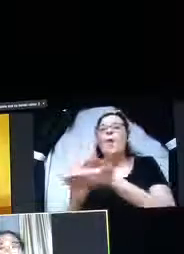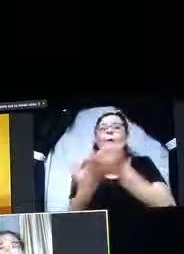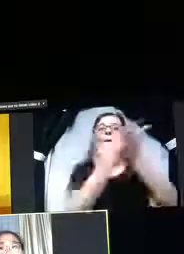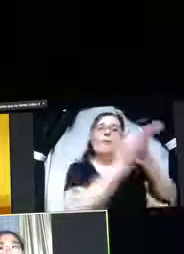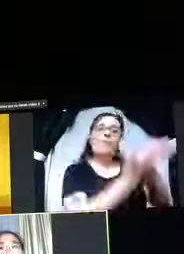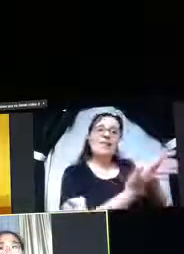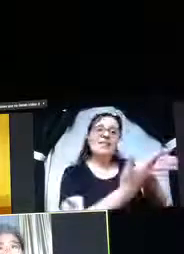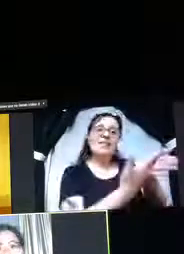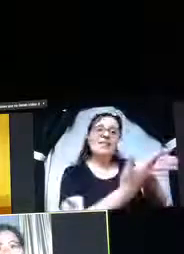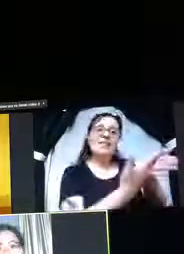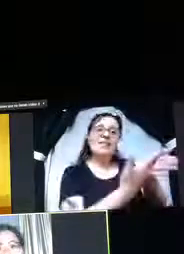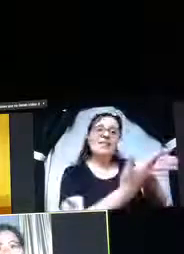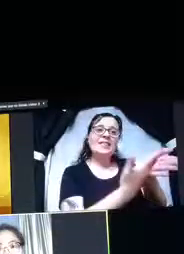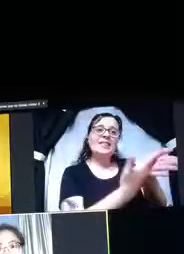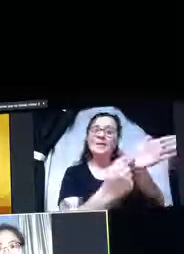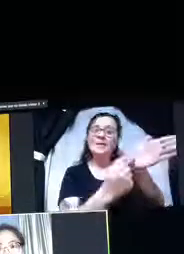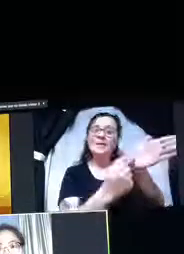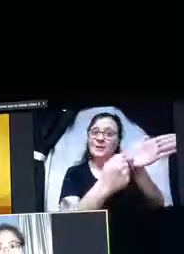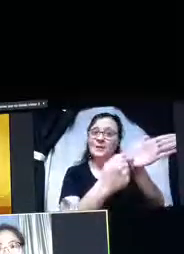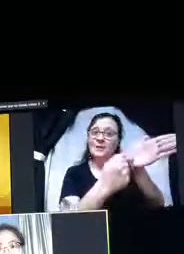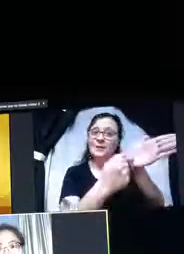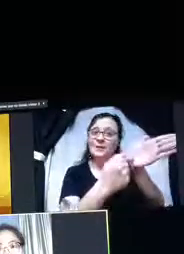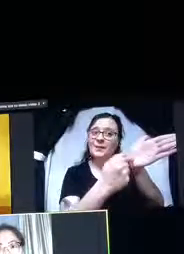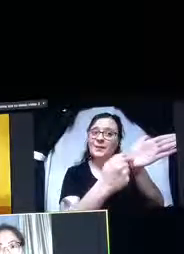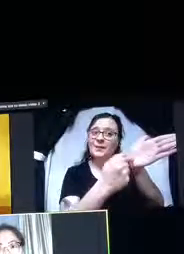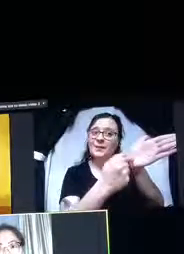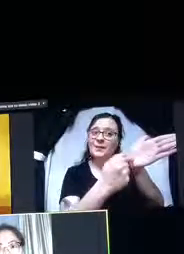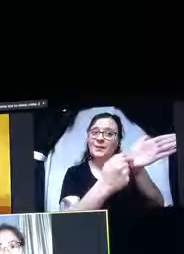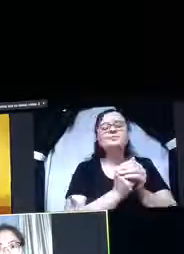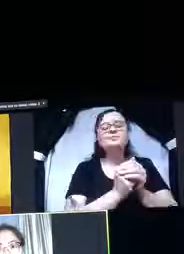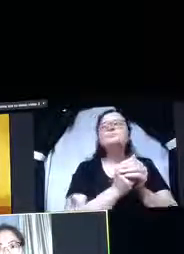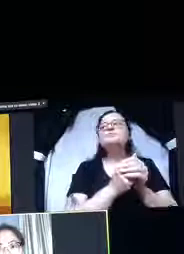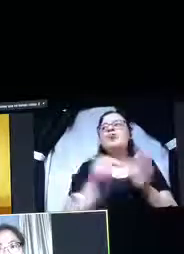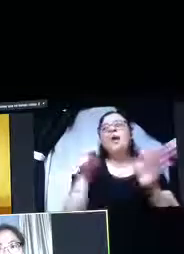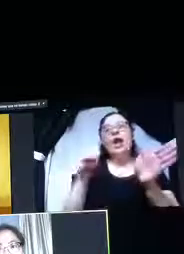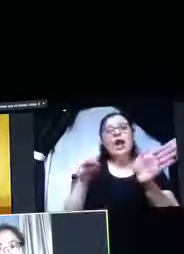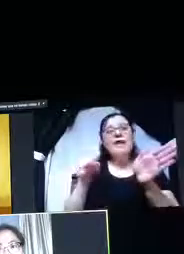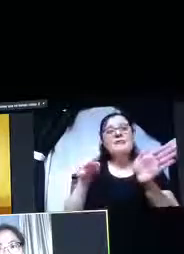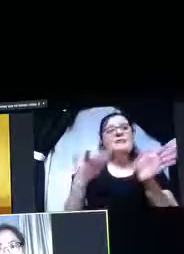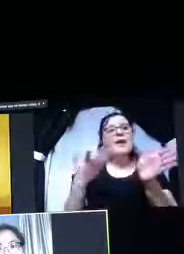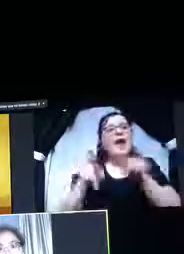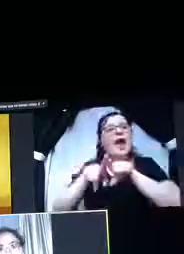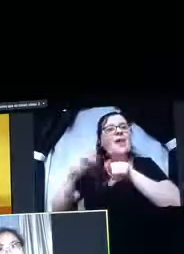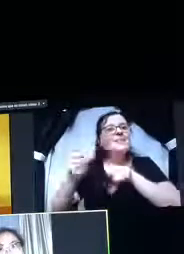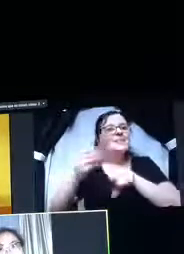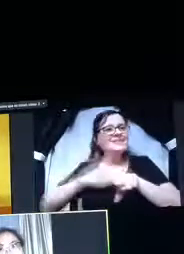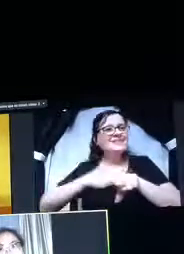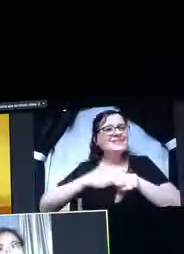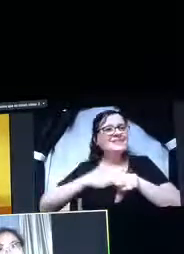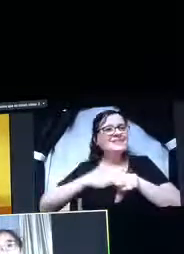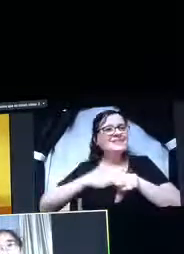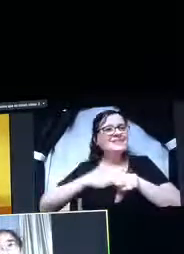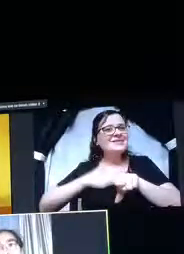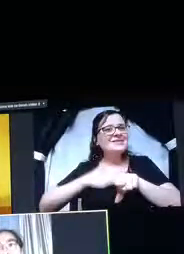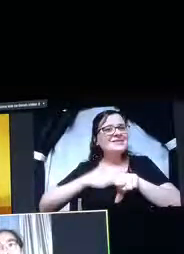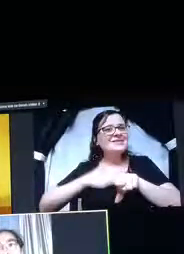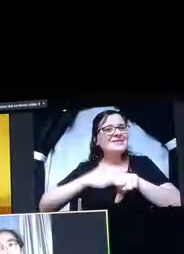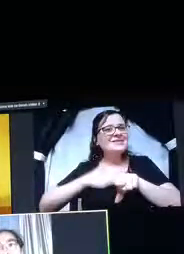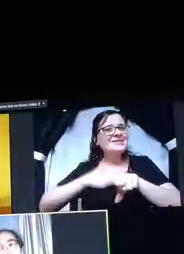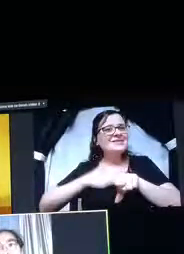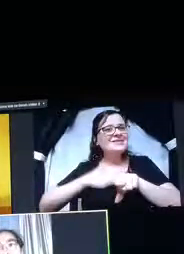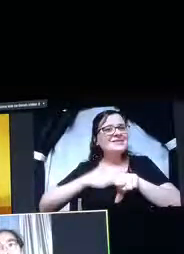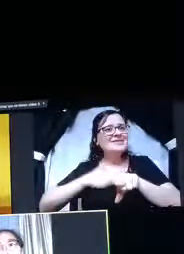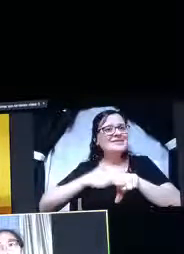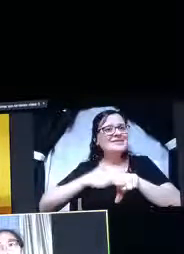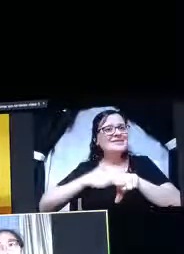como una muy buena claridad en esta dificultad que estaba presentando Melo, y yo, si bien entendía por dónde podía venir,